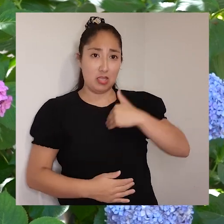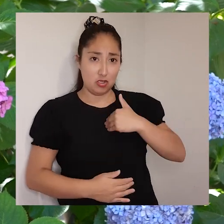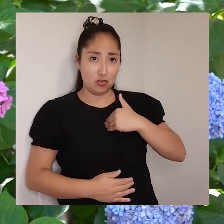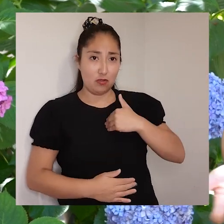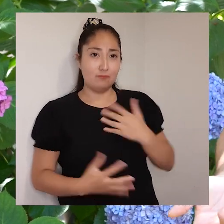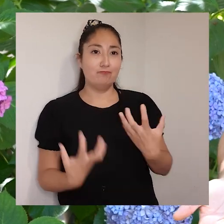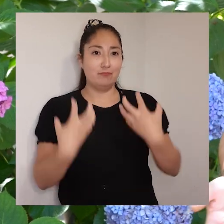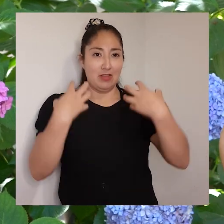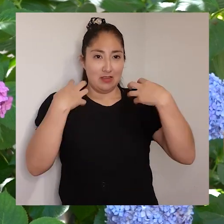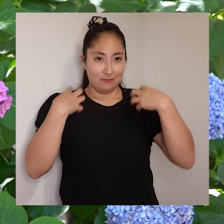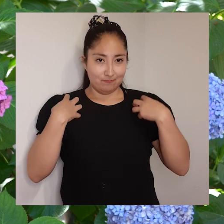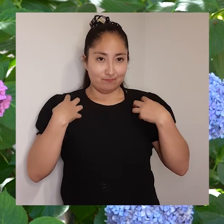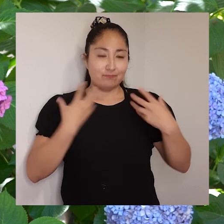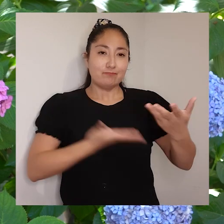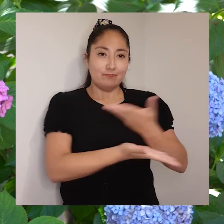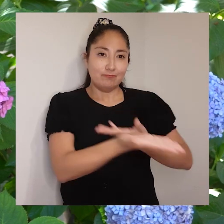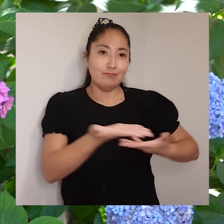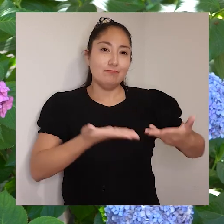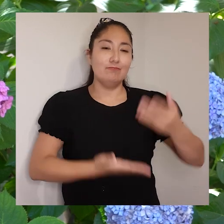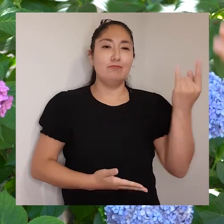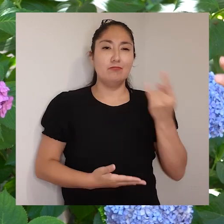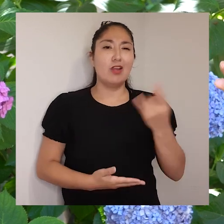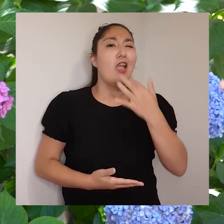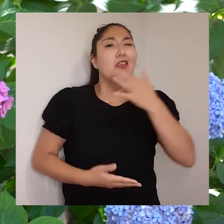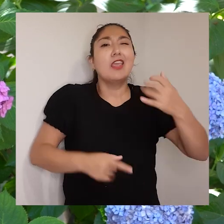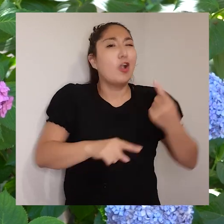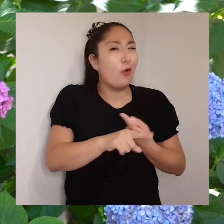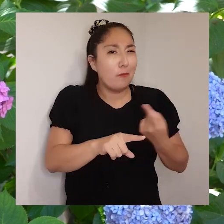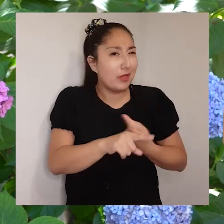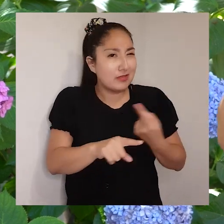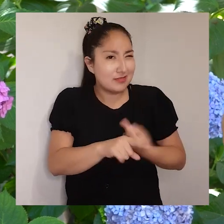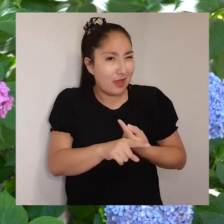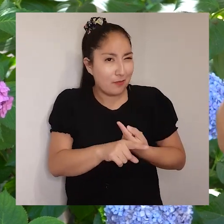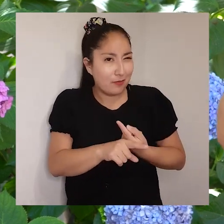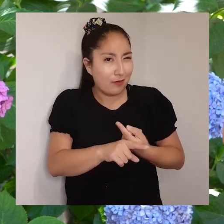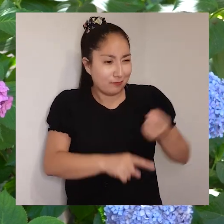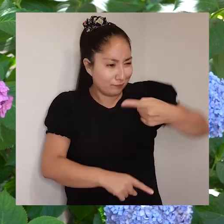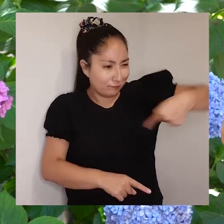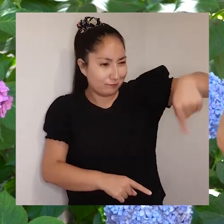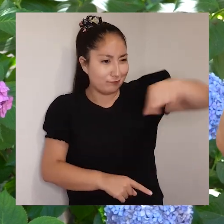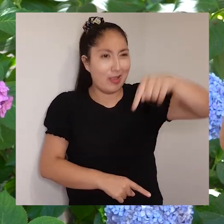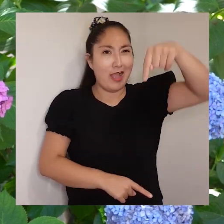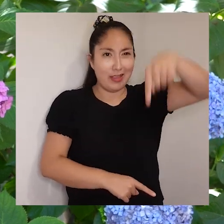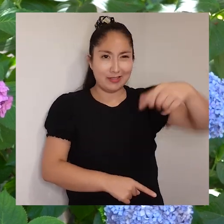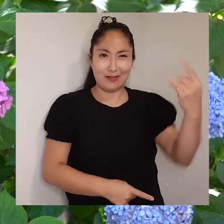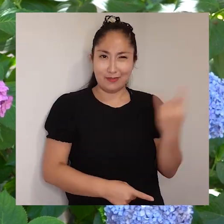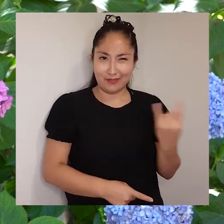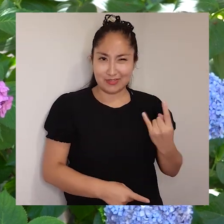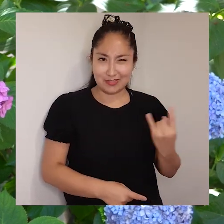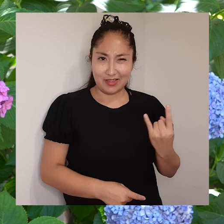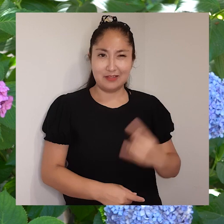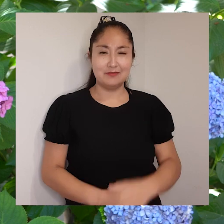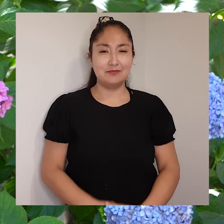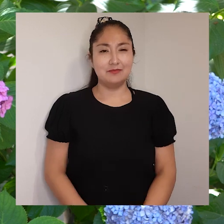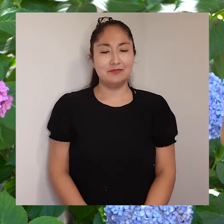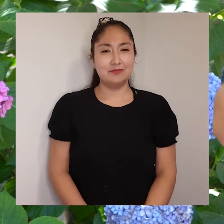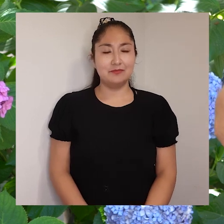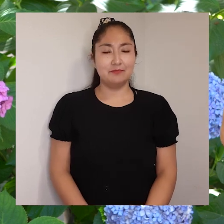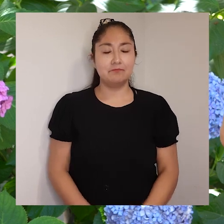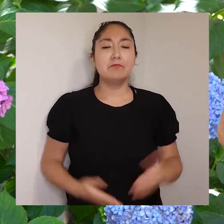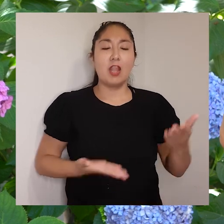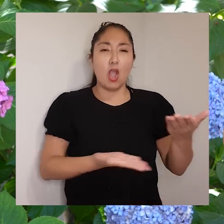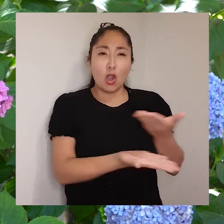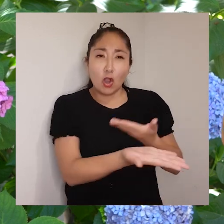social y encargado de convivencia universitaria. ¿De qué hablamos cuando hablamos de convivencia en la universidad?